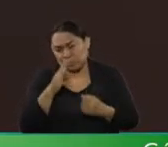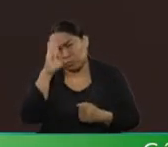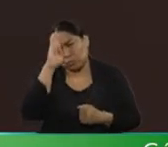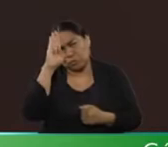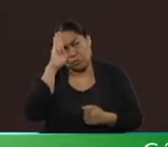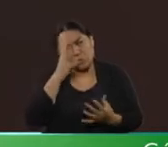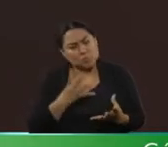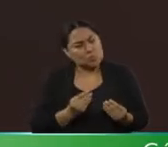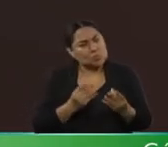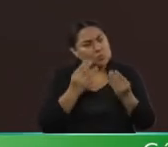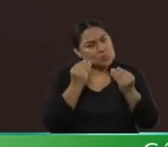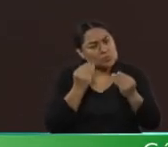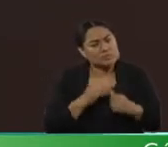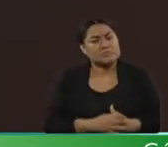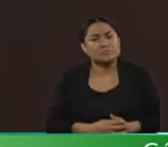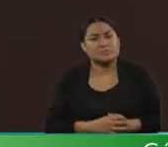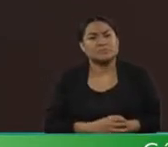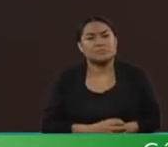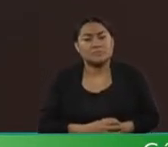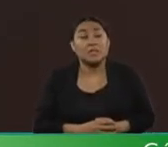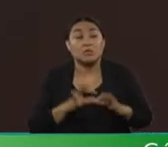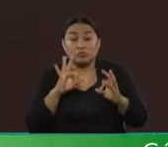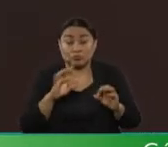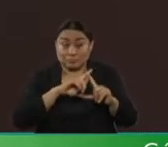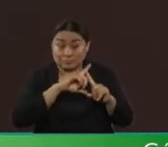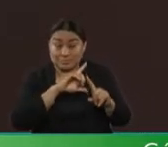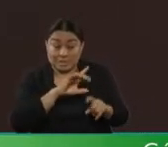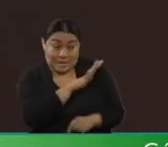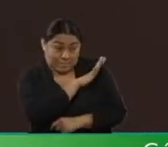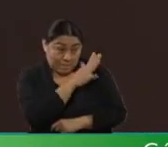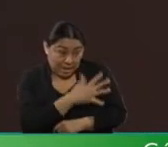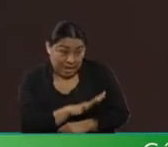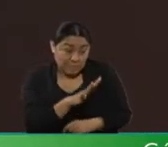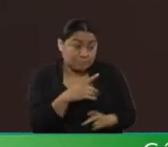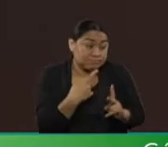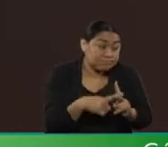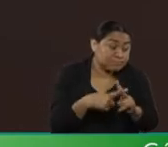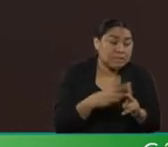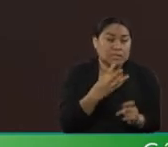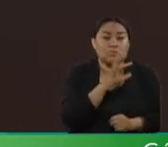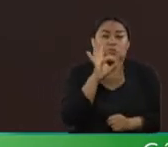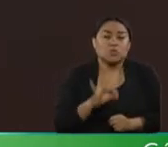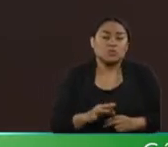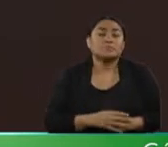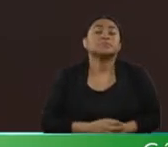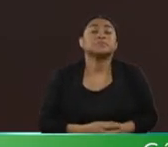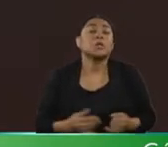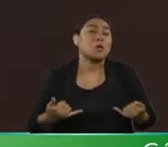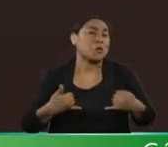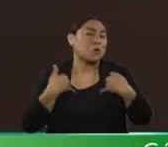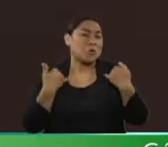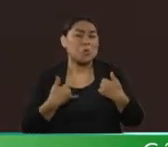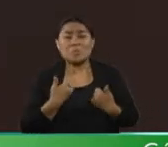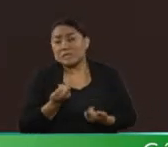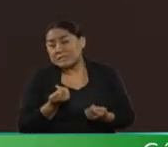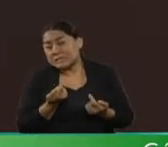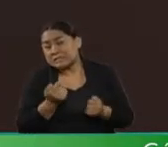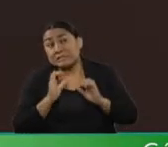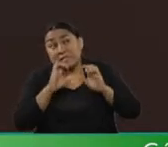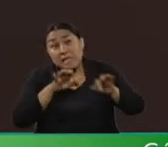alta la tasa general es del 3% de los pojos jóvenes que logran trabajar